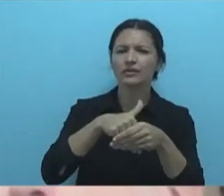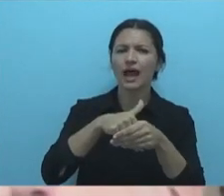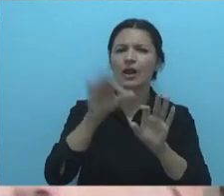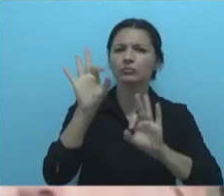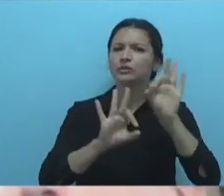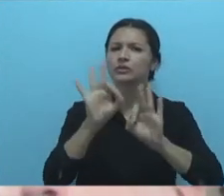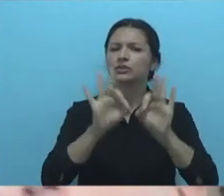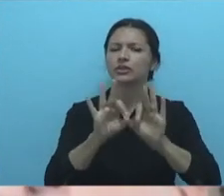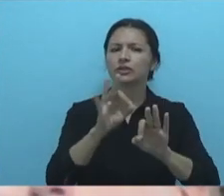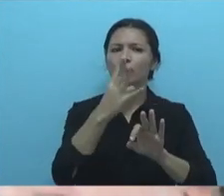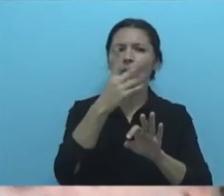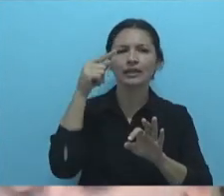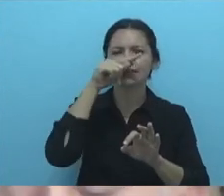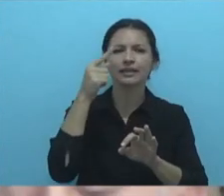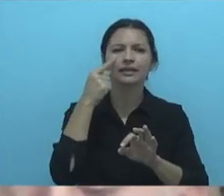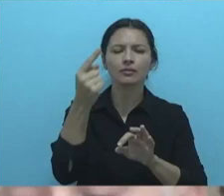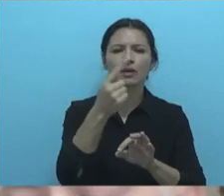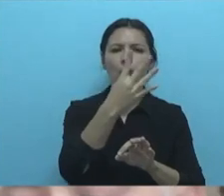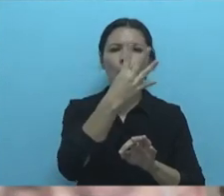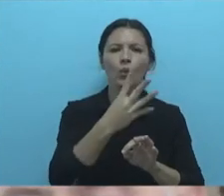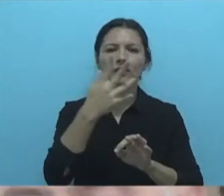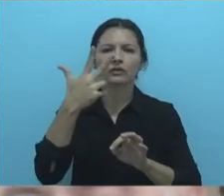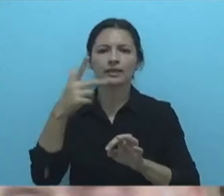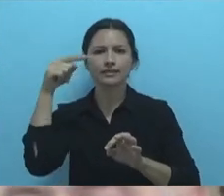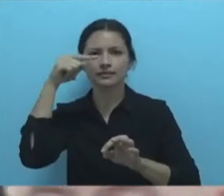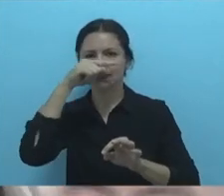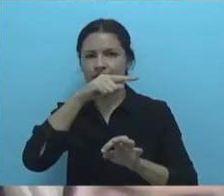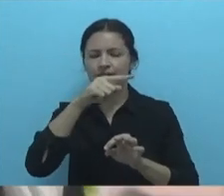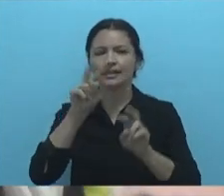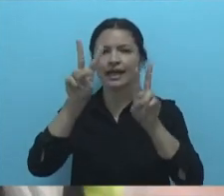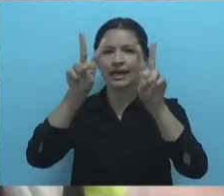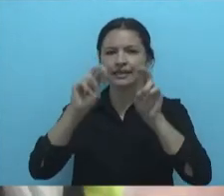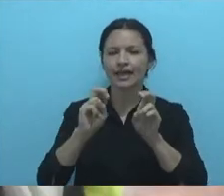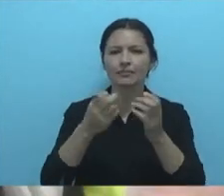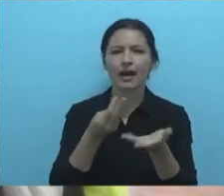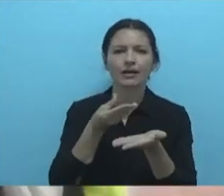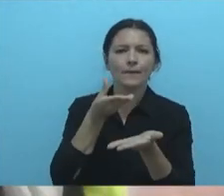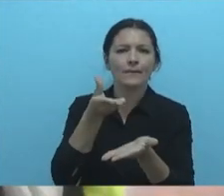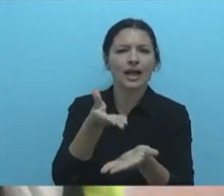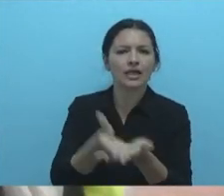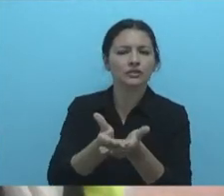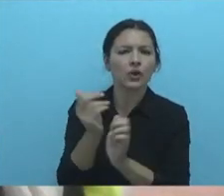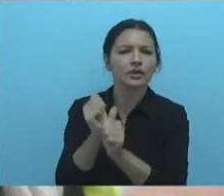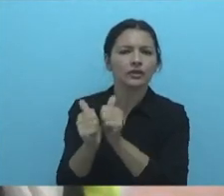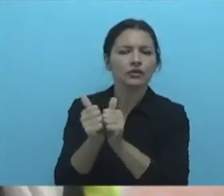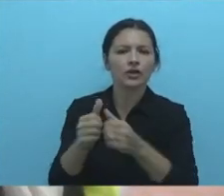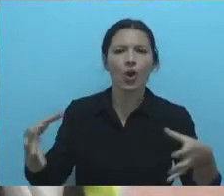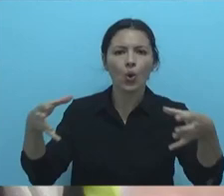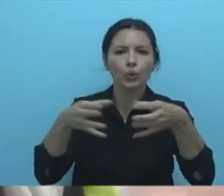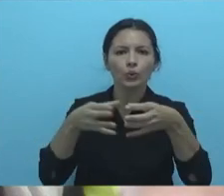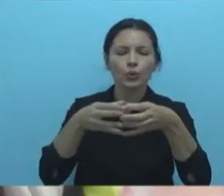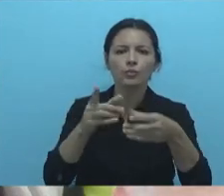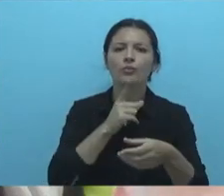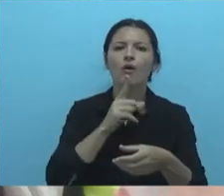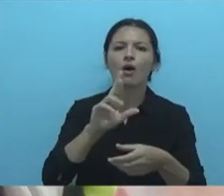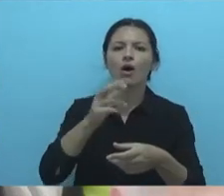que proyecto 47.437 sobre reparación histórica a la comunidad travesti